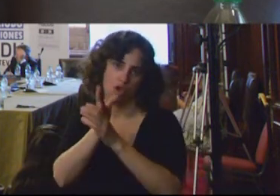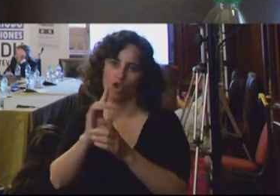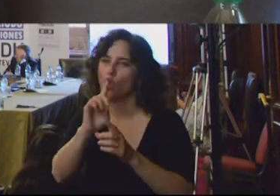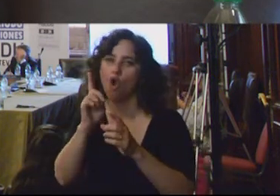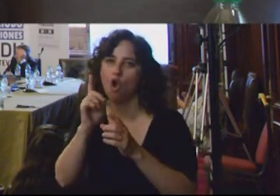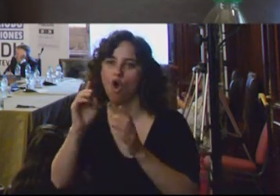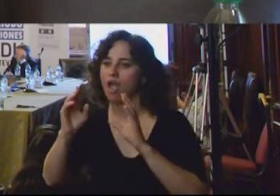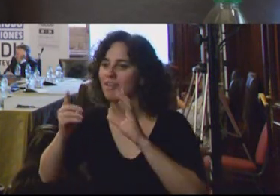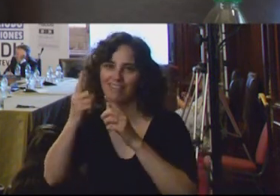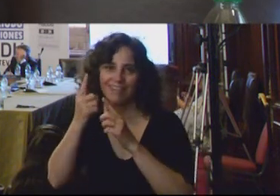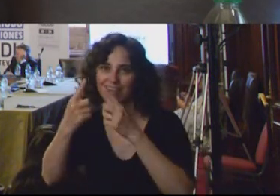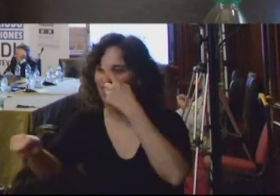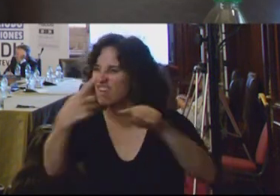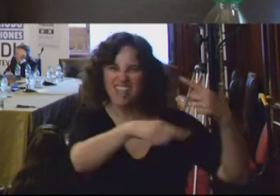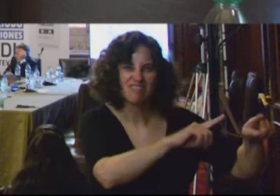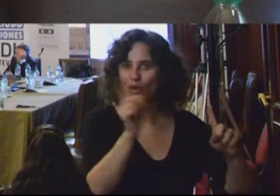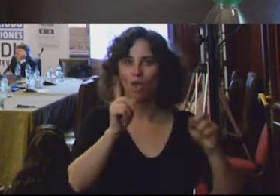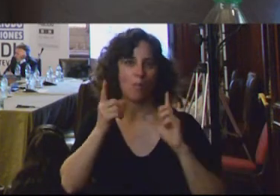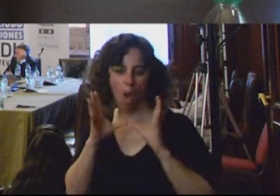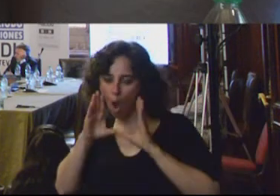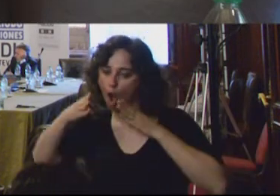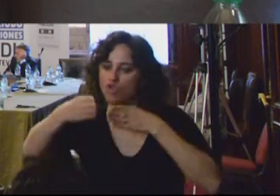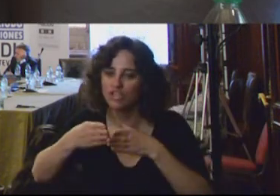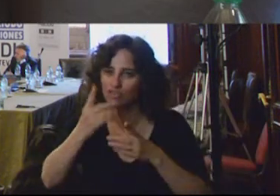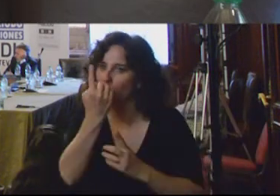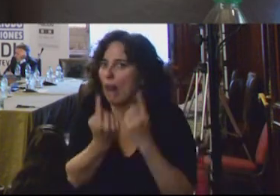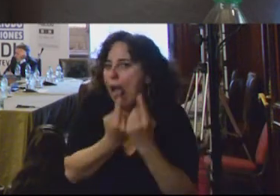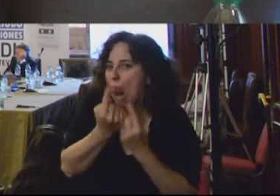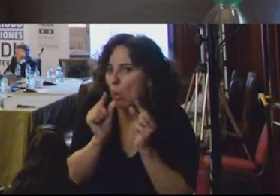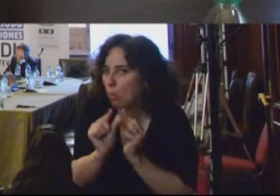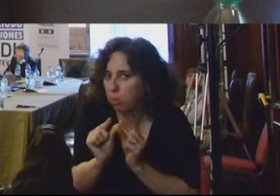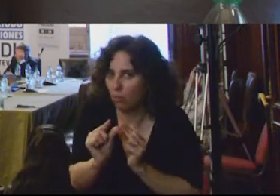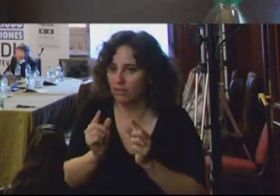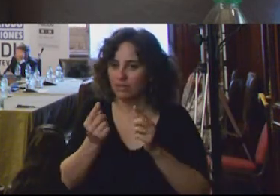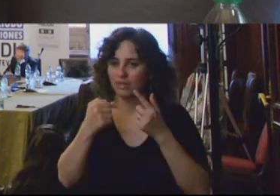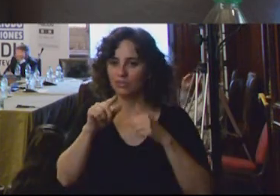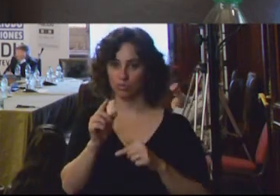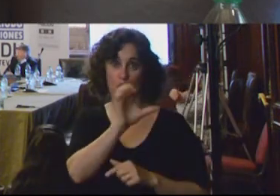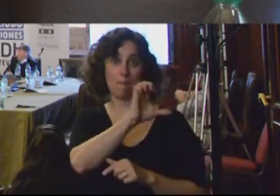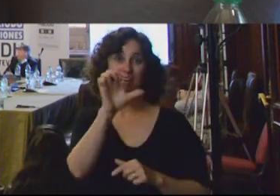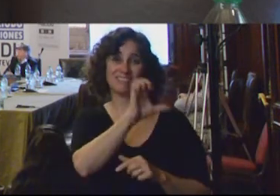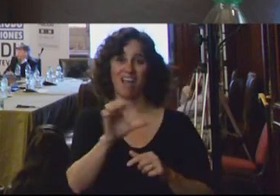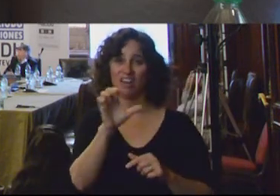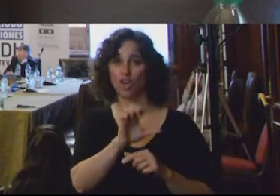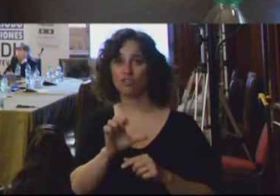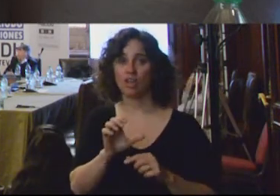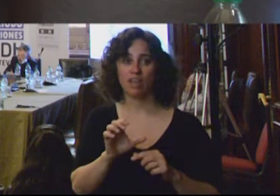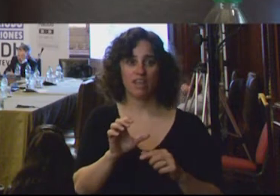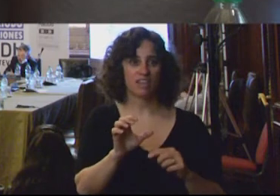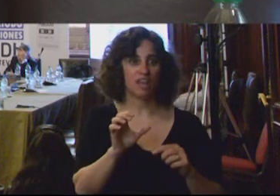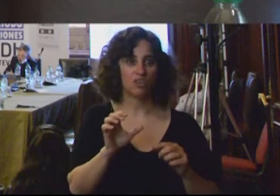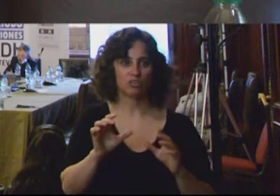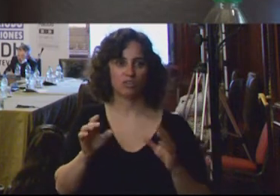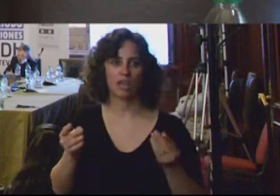pluralidad. Y por ejemplo, a un empresario mexicano de medios que tiene intereses en todo el